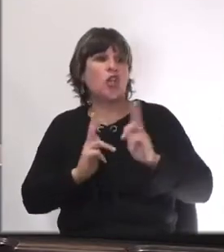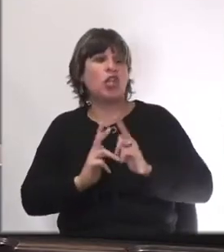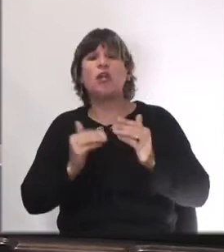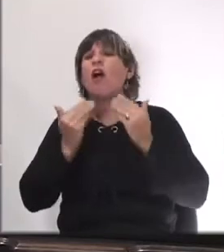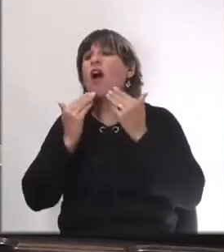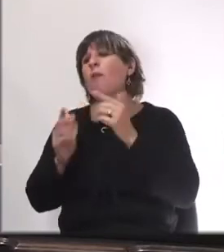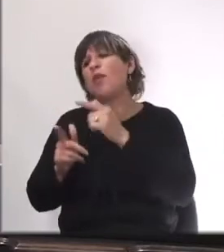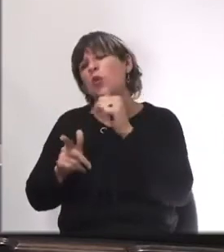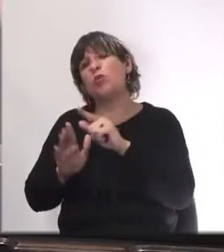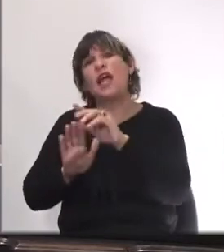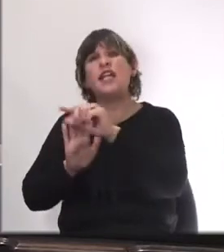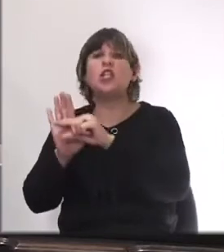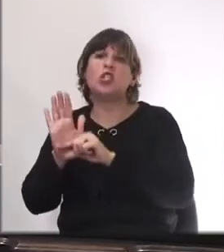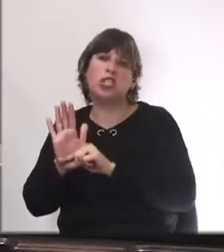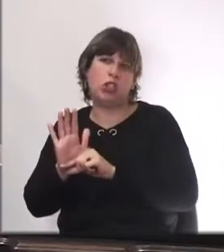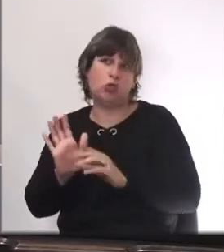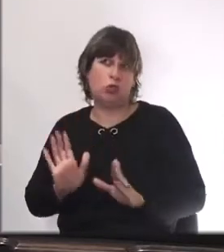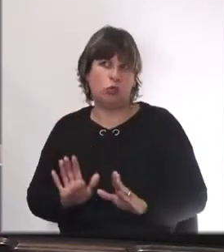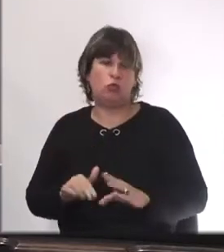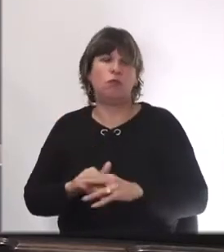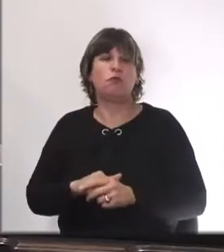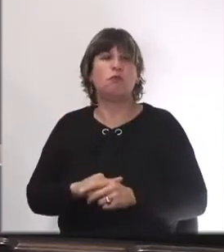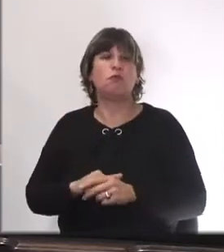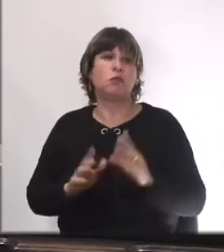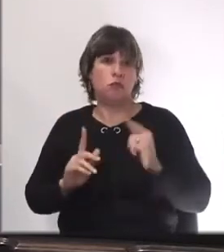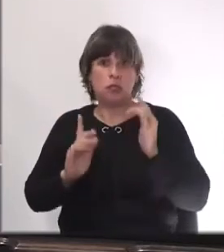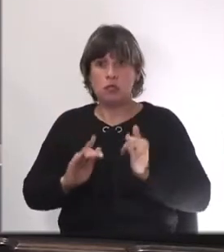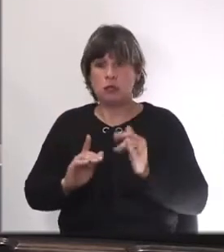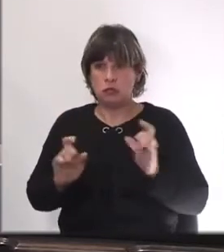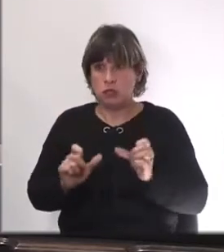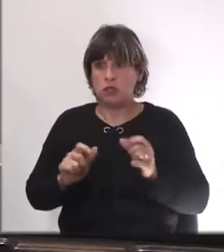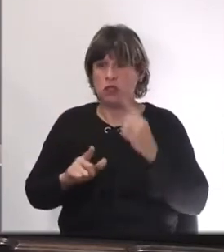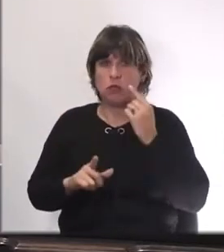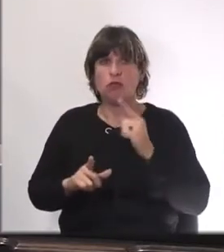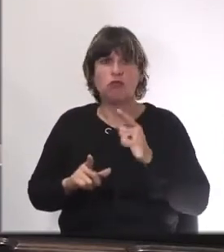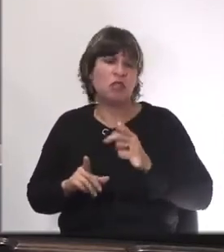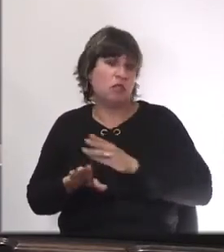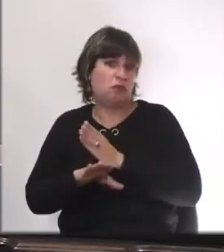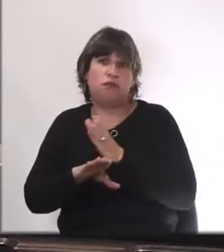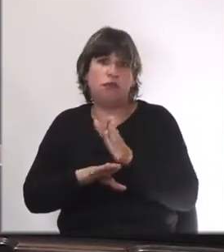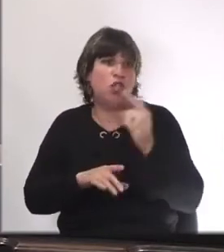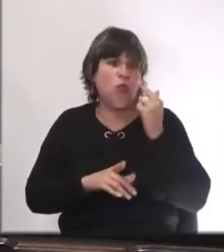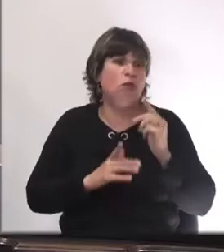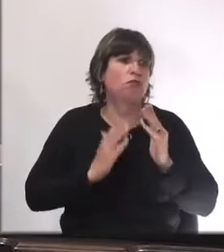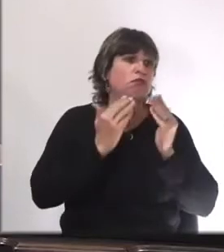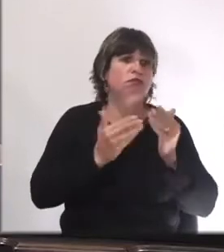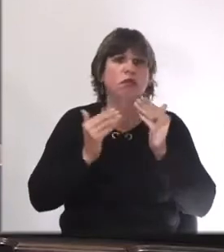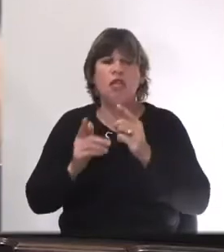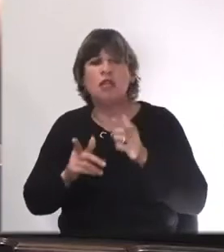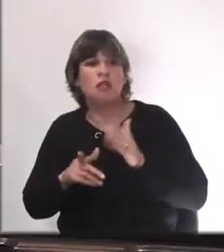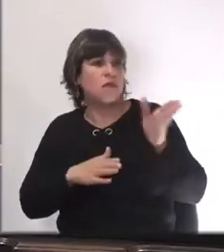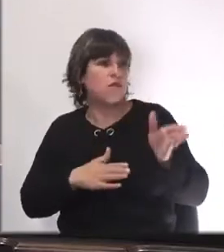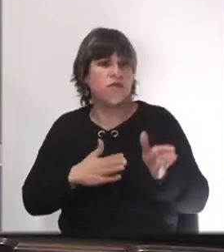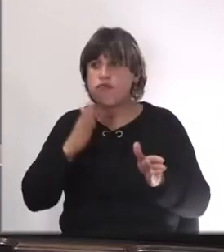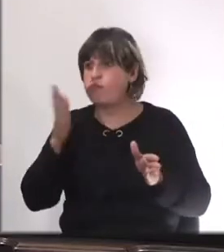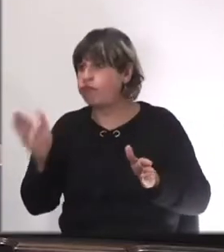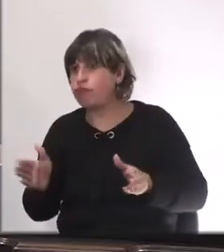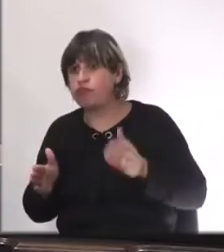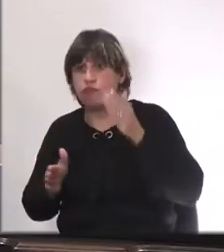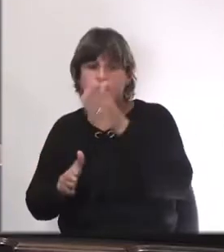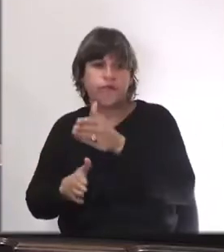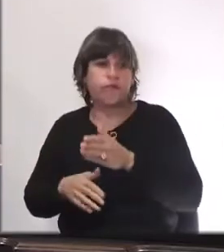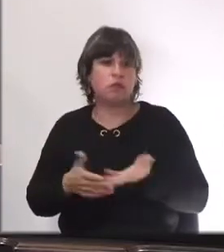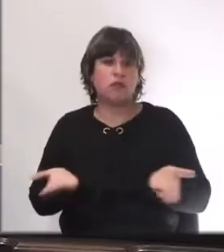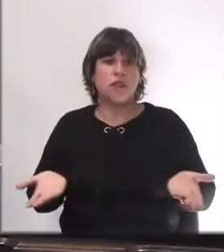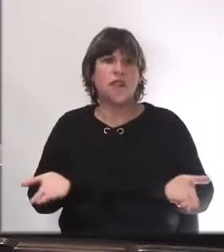los incisos. Y así hicimos. Y, señor presidente, lo intentamos por todos lados. Hubo quien desbordó por derecha, quien desbordó por izquierda,